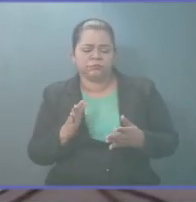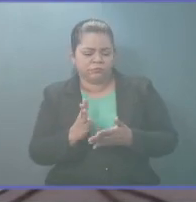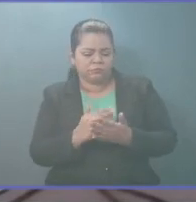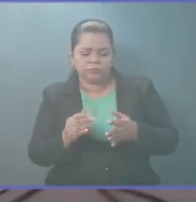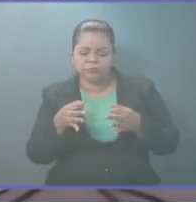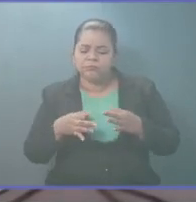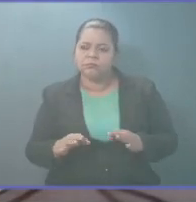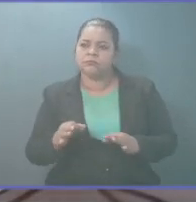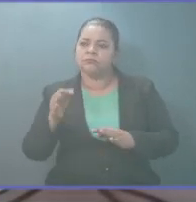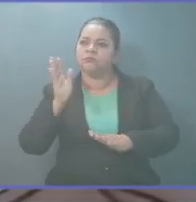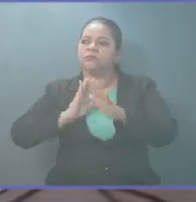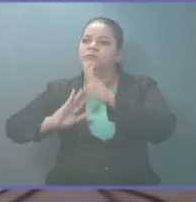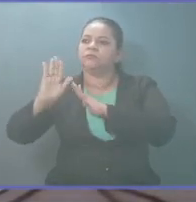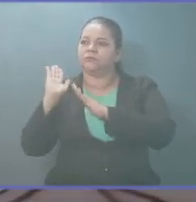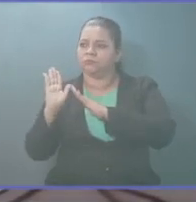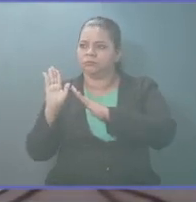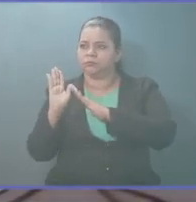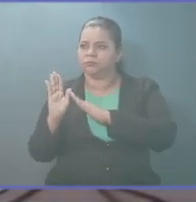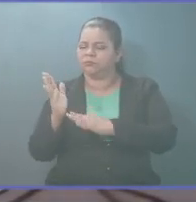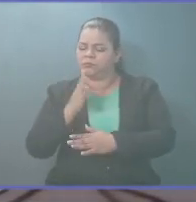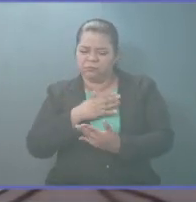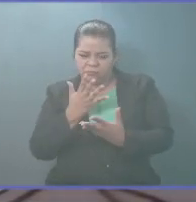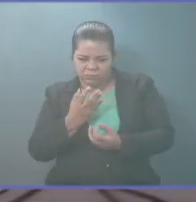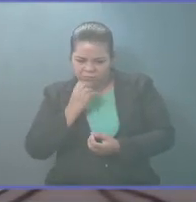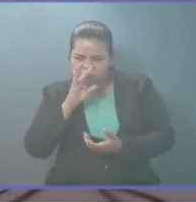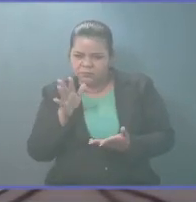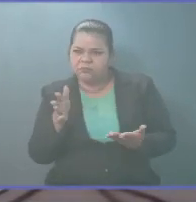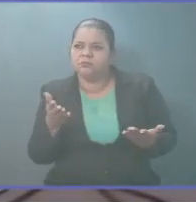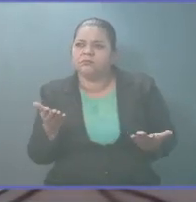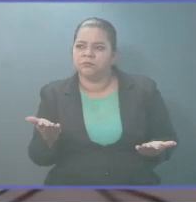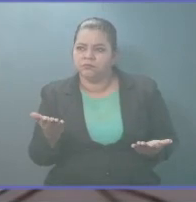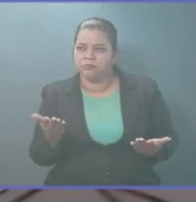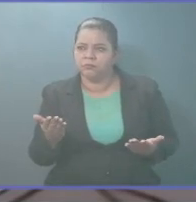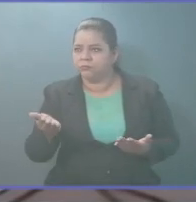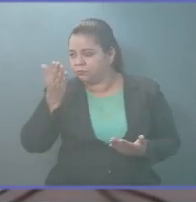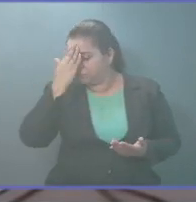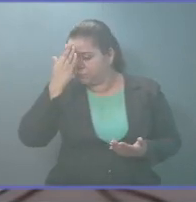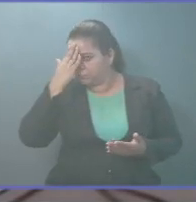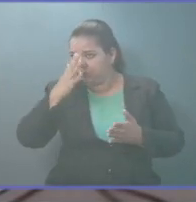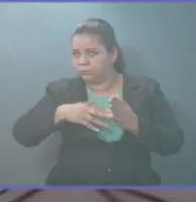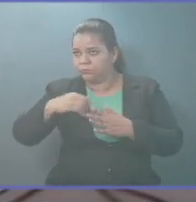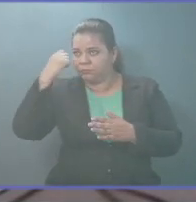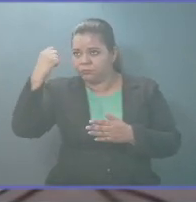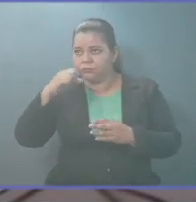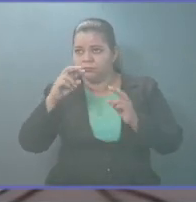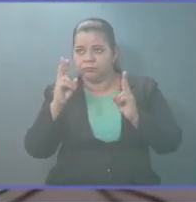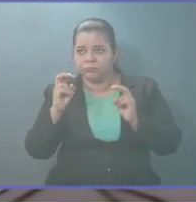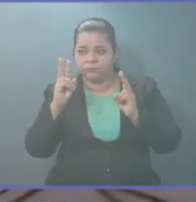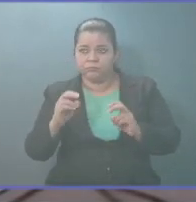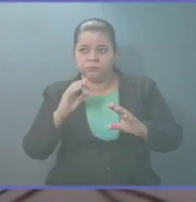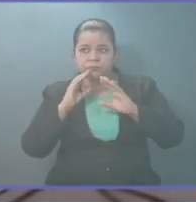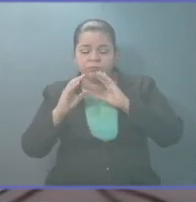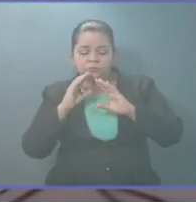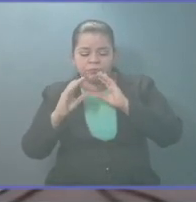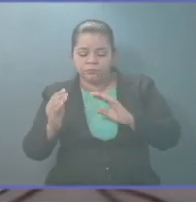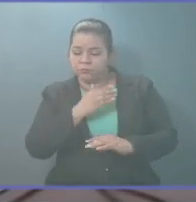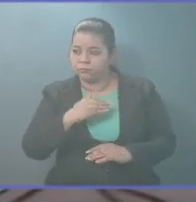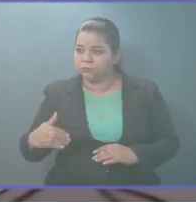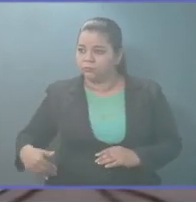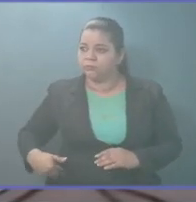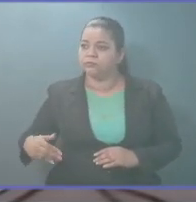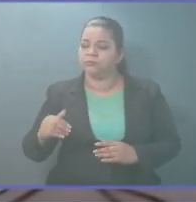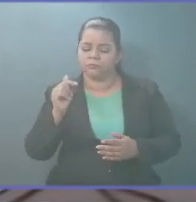Para eso es el Lo que inciso está proponiendo segundo. en el inciso primero ya lo dice el inciso Sí, segundo. tiene toda la razón, perdón. Es repetitivo. Sería repetitivo, si se